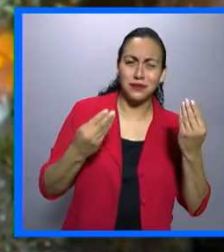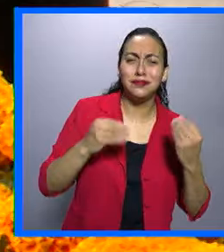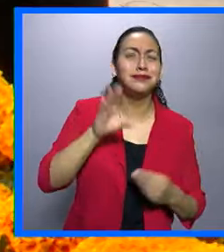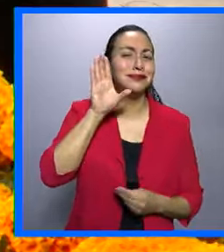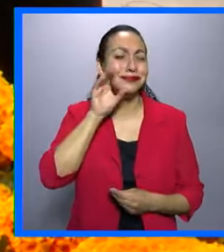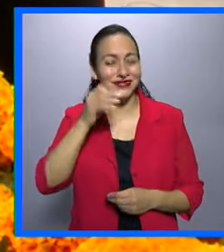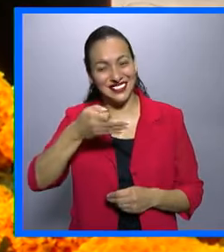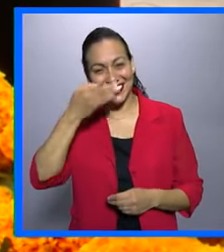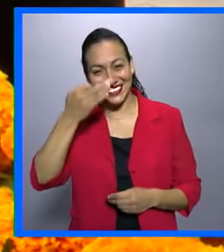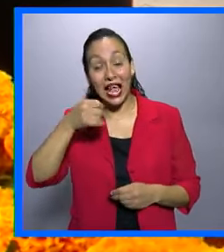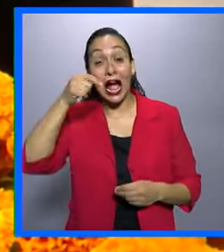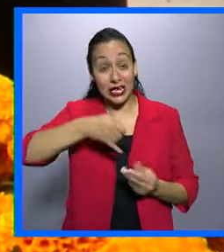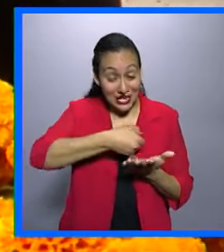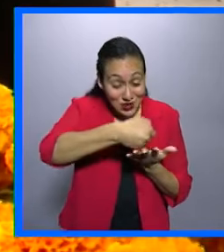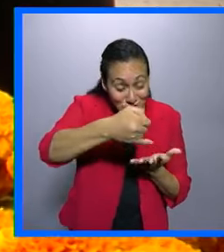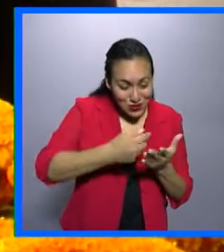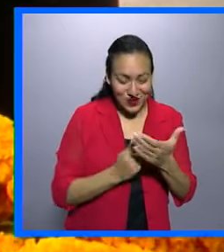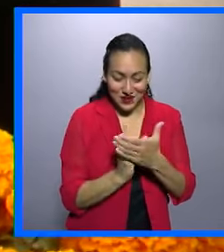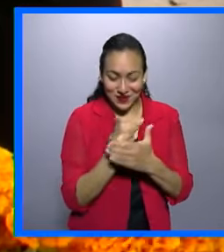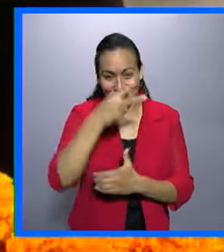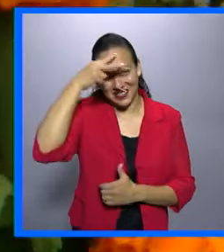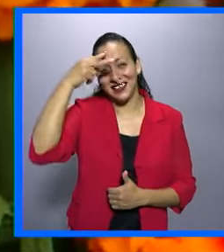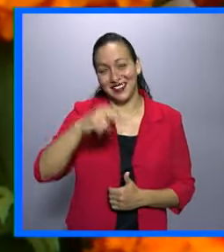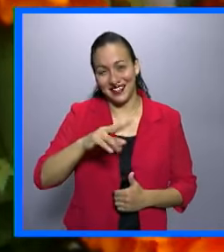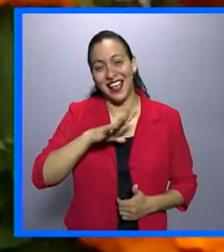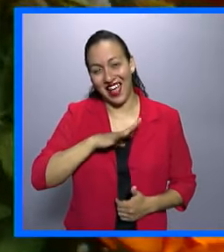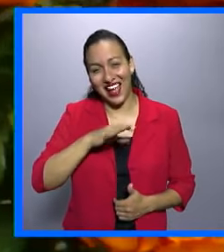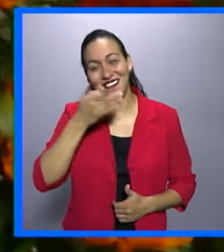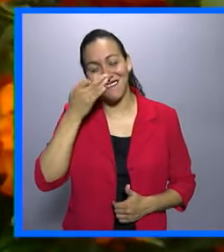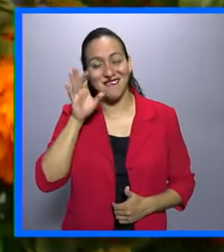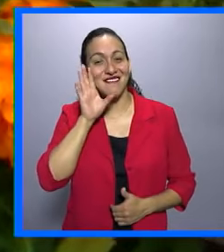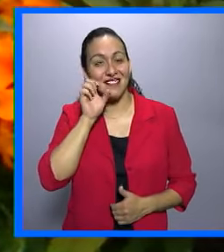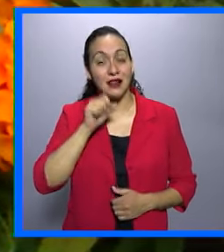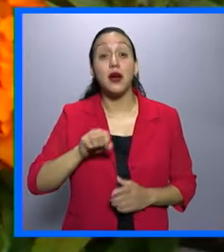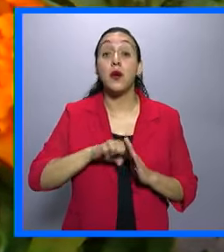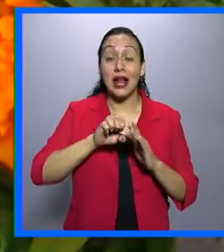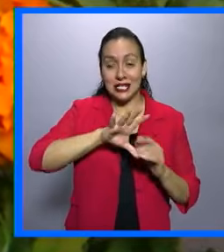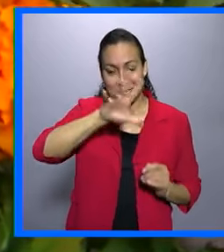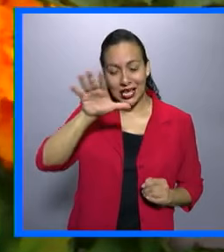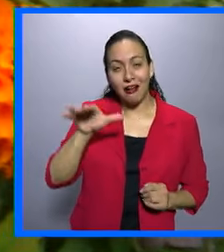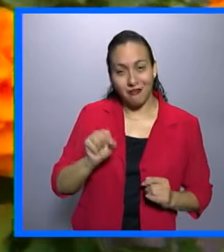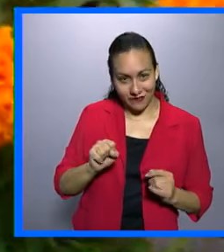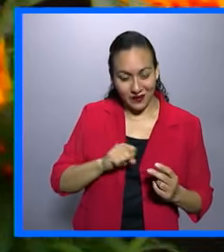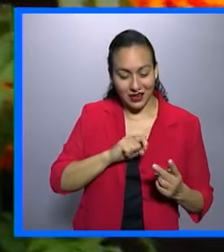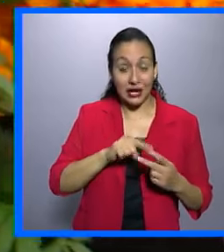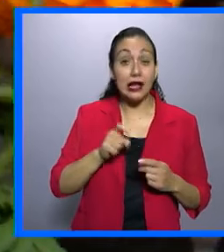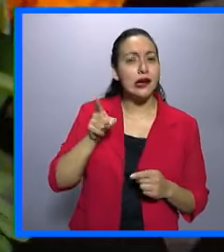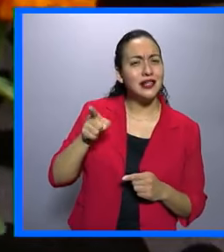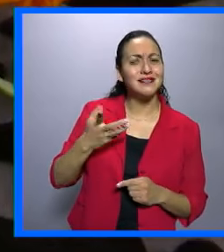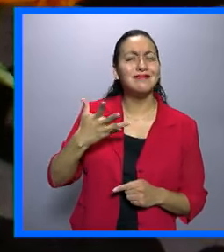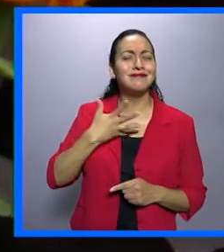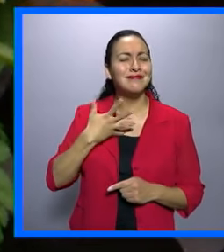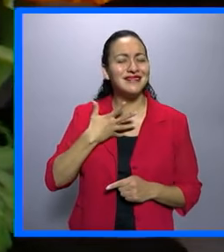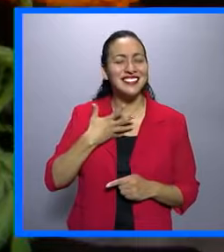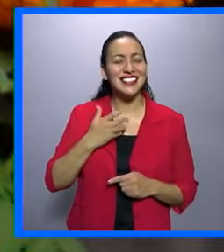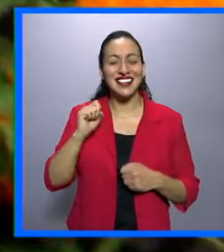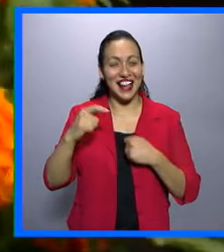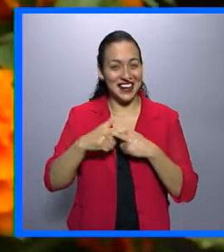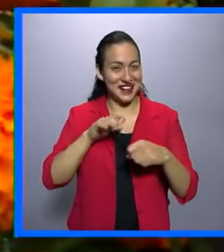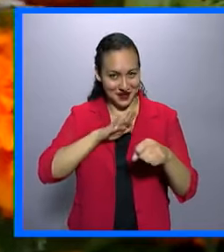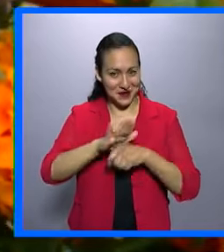cempasúchil, sembrada en México. Este es el africano y tiene una particularidad